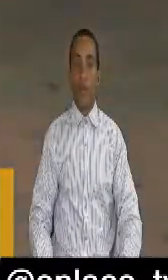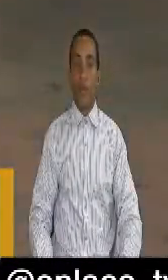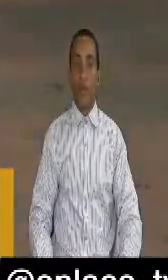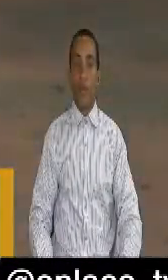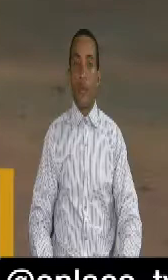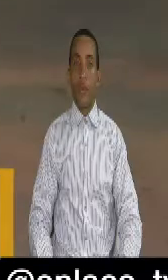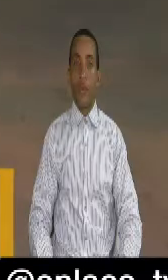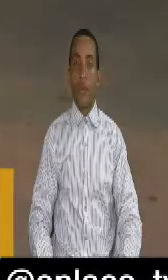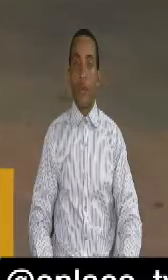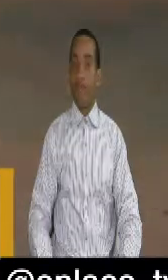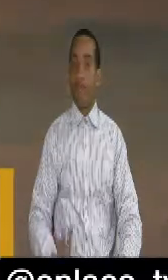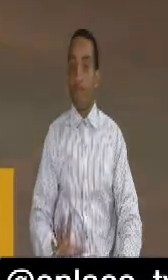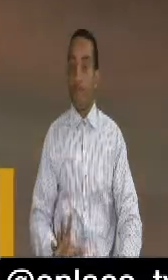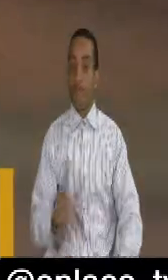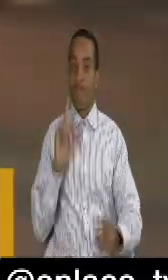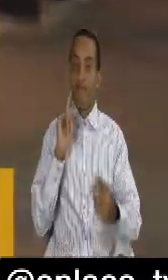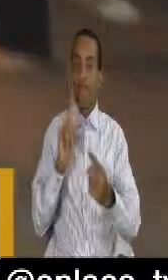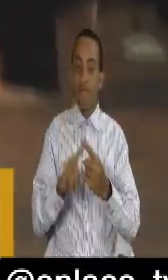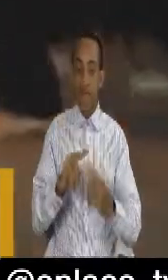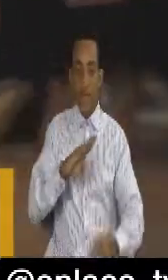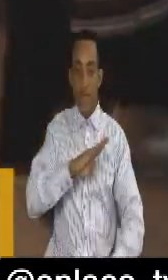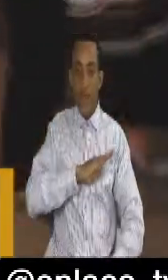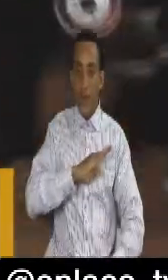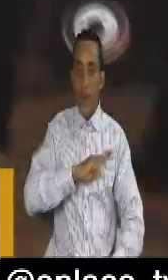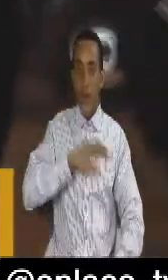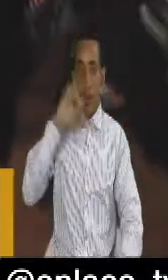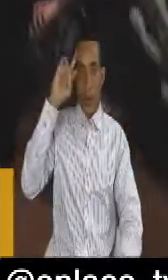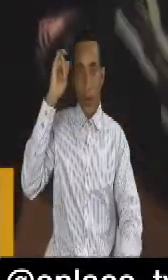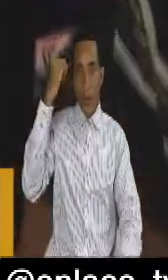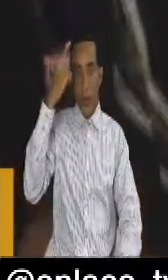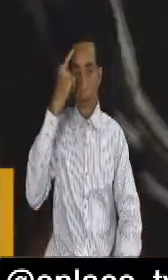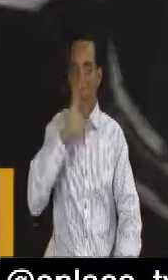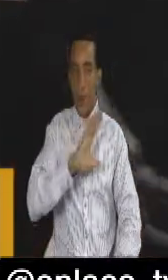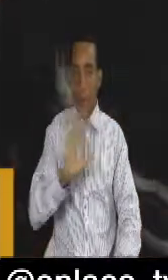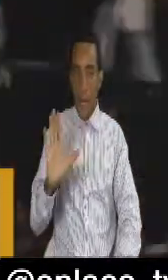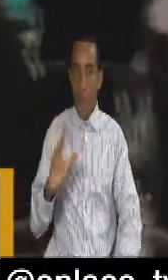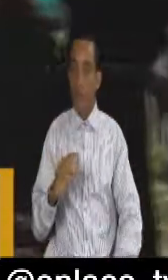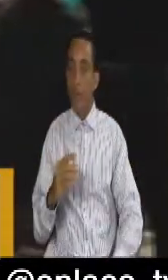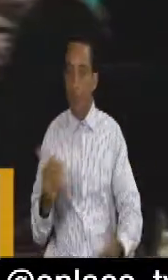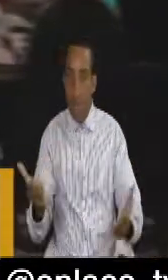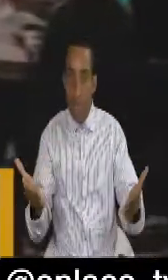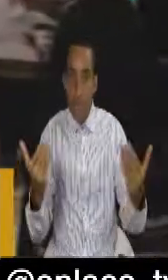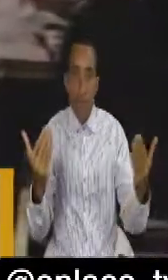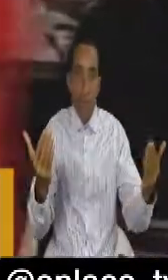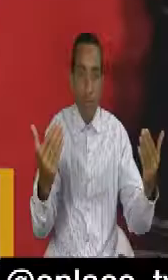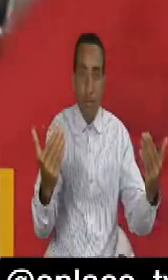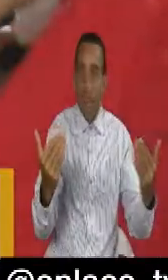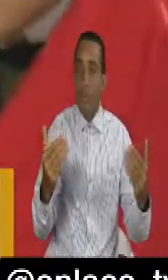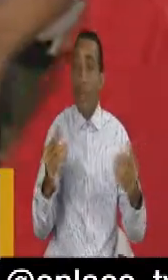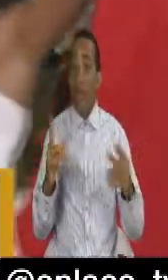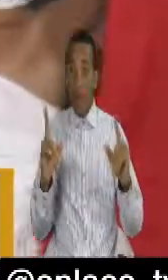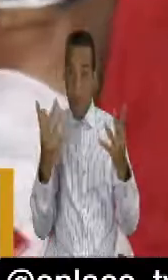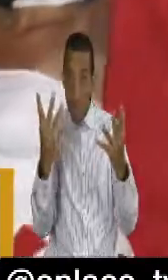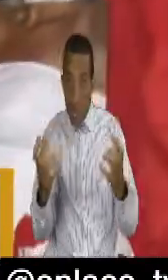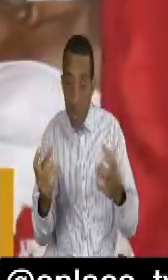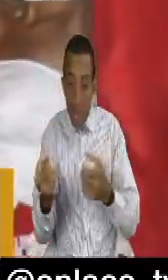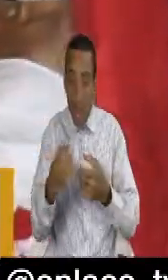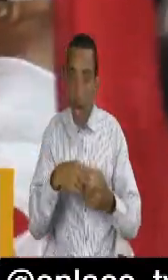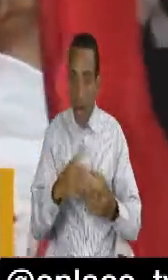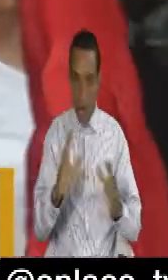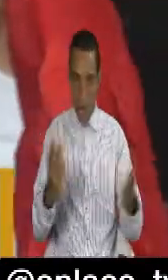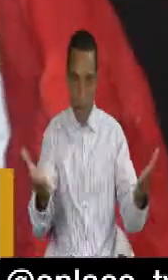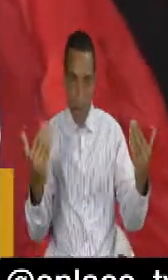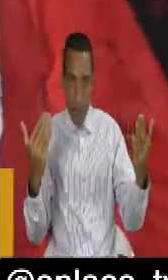Para este objetivo, el gobierno municipal ya dispuso de un banco para recepcionar las hojas de vida de los aspirantes y garantizar así